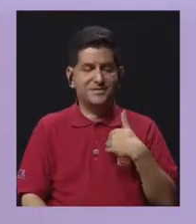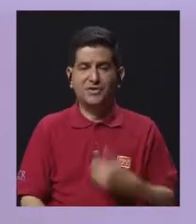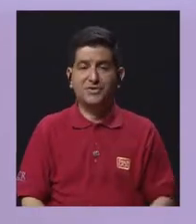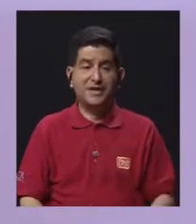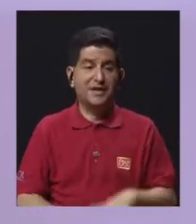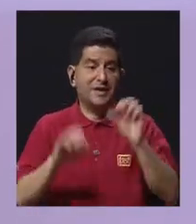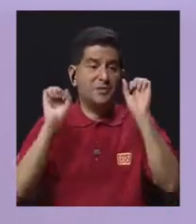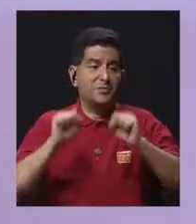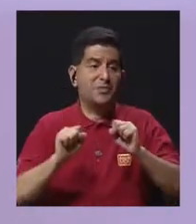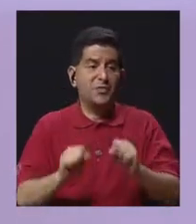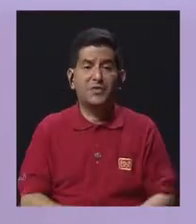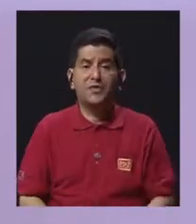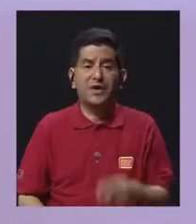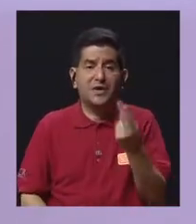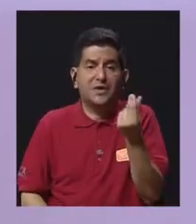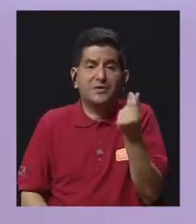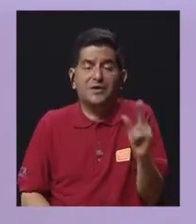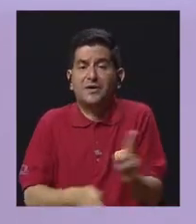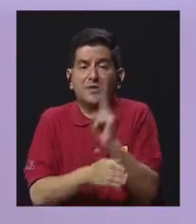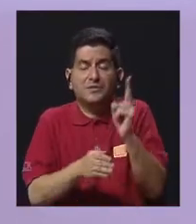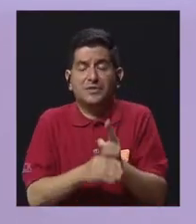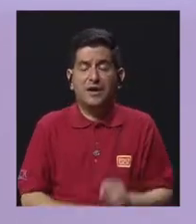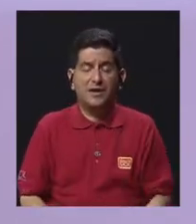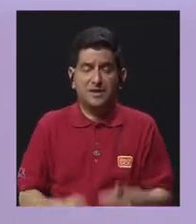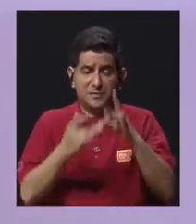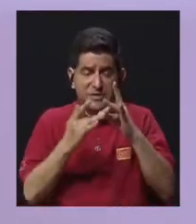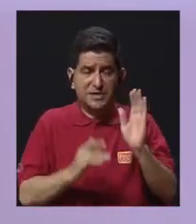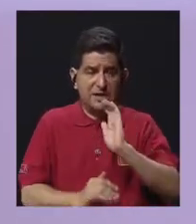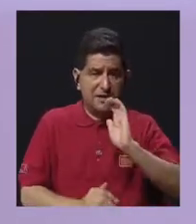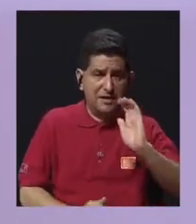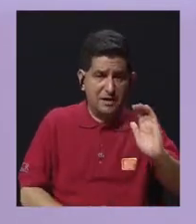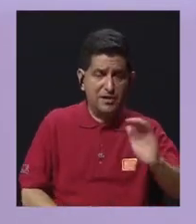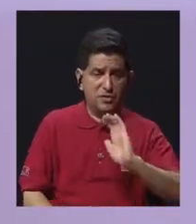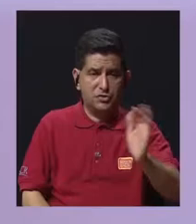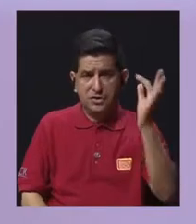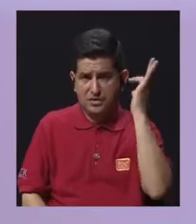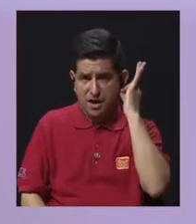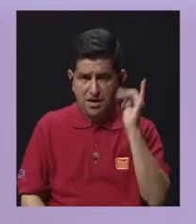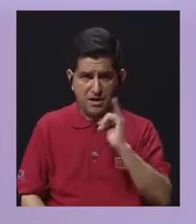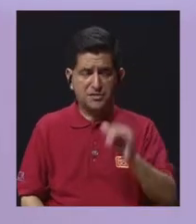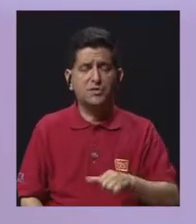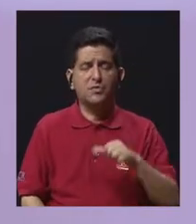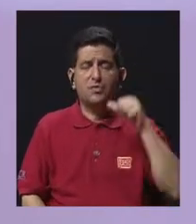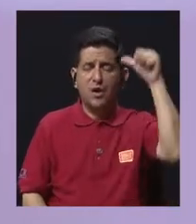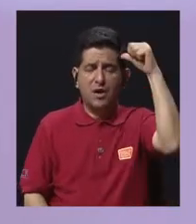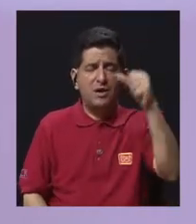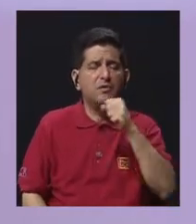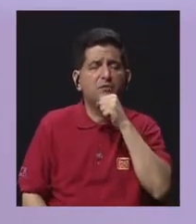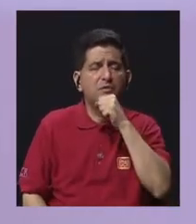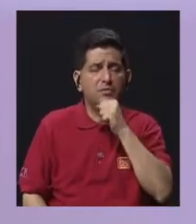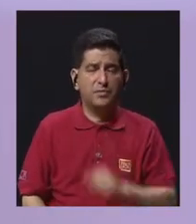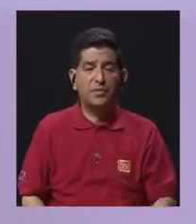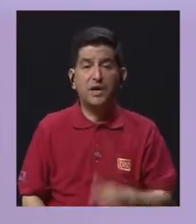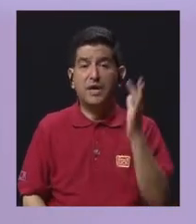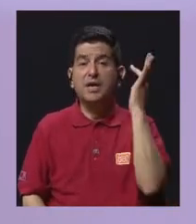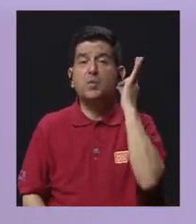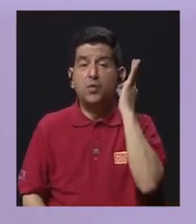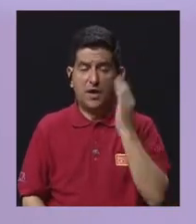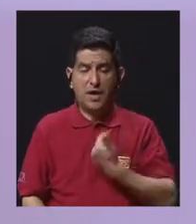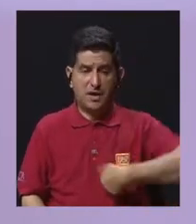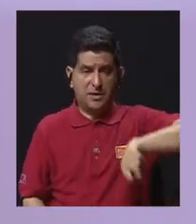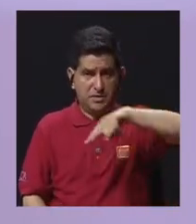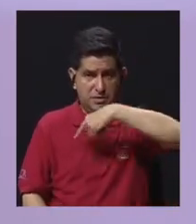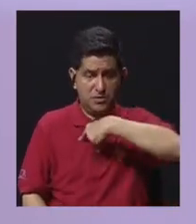pobre, la gente que no tiene de dónde echar mano, principalmente los niños y las niñas, también